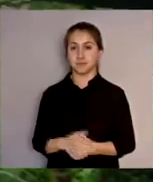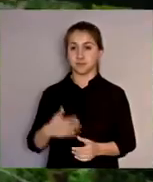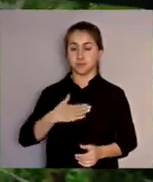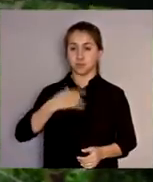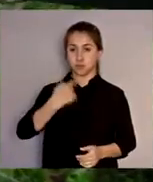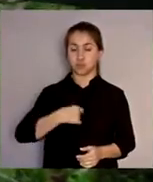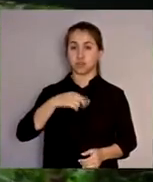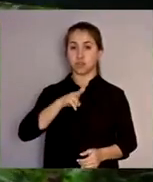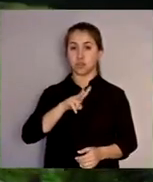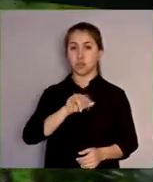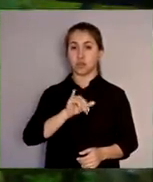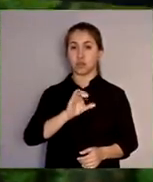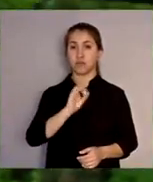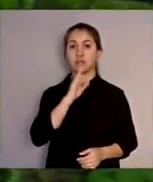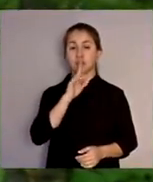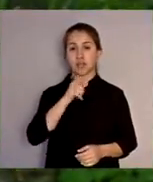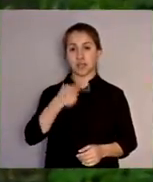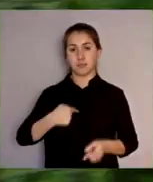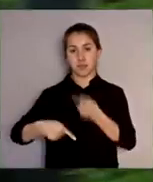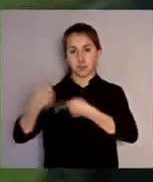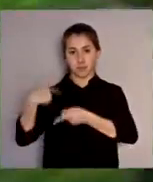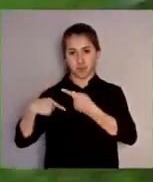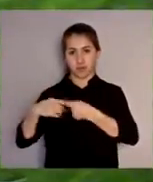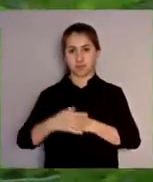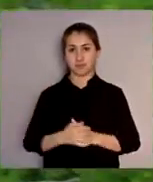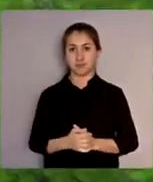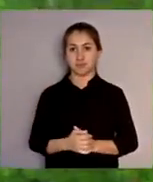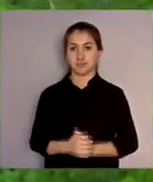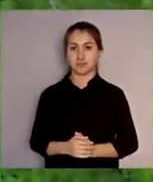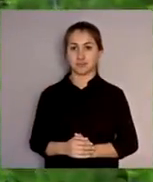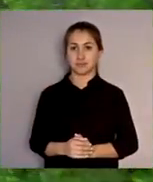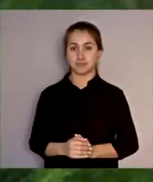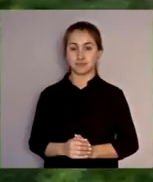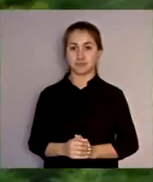Yo soy Víctor Peterman y esta es mi historia.